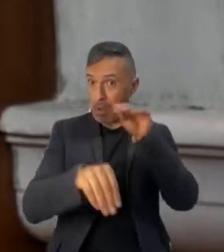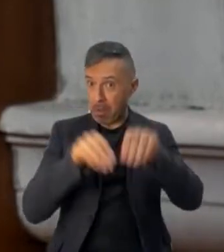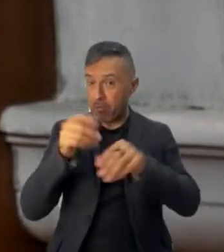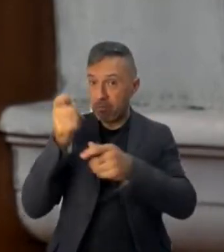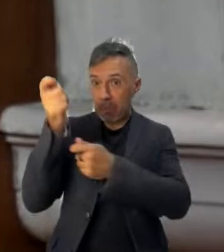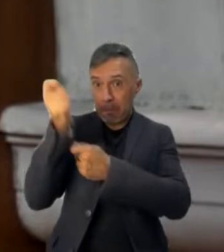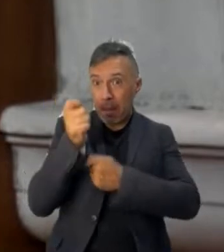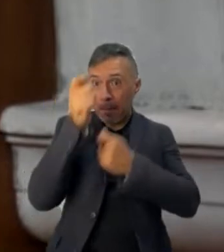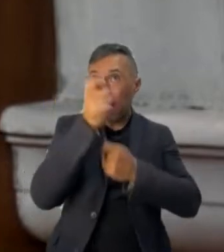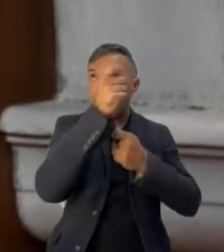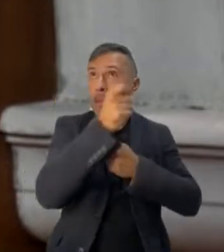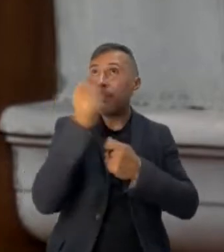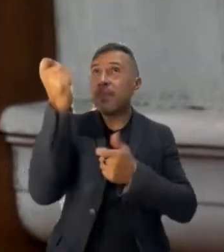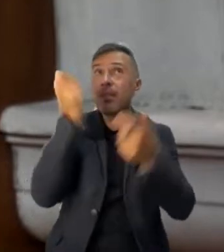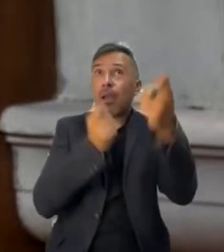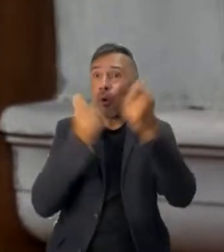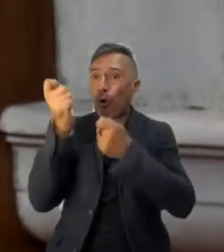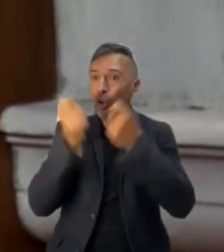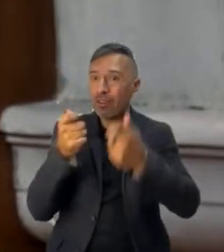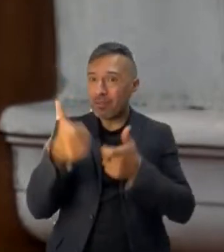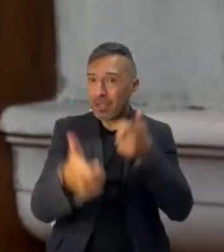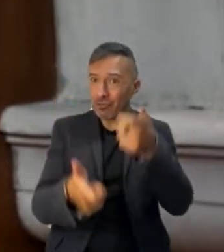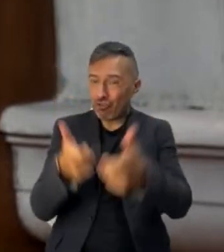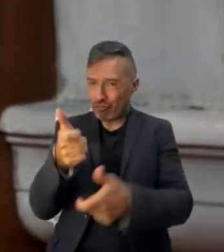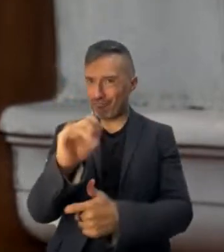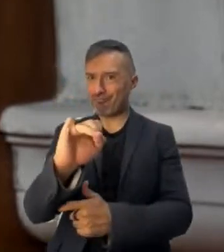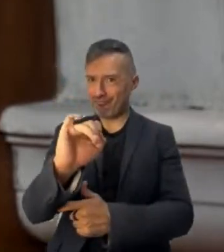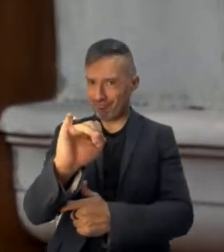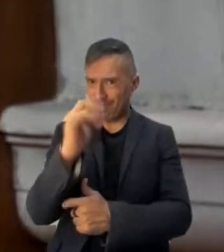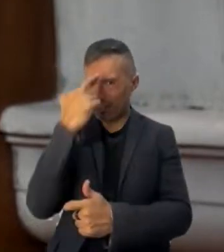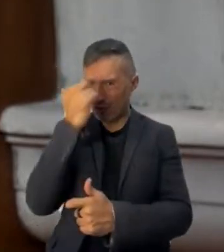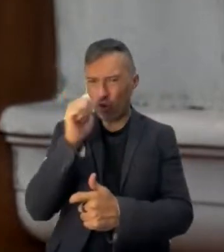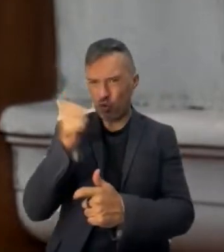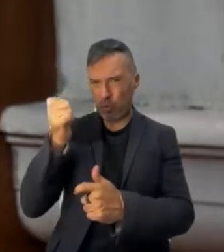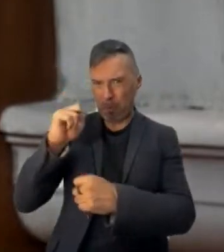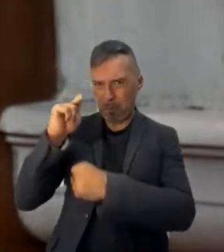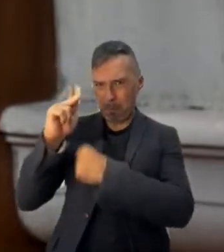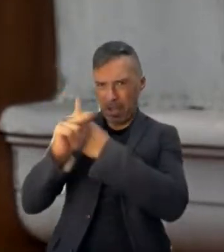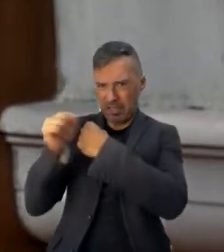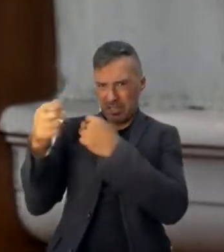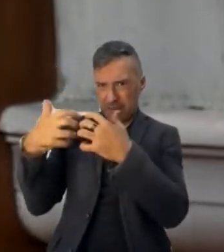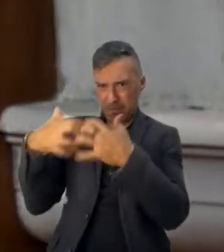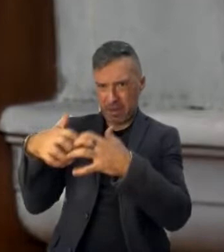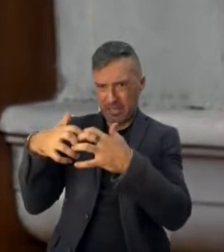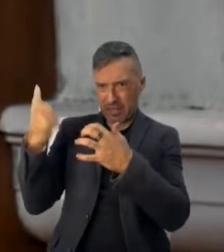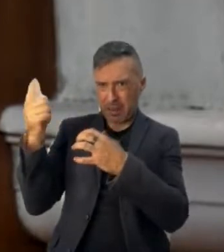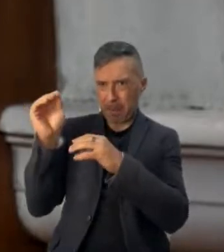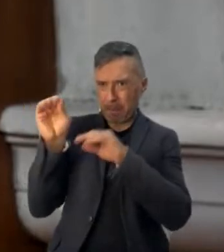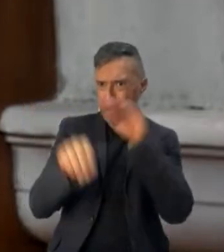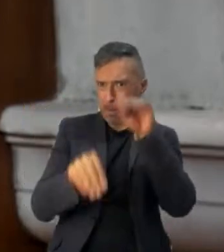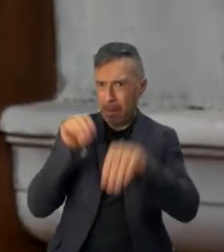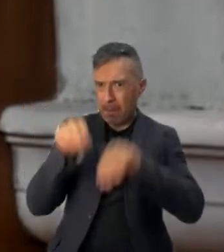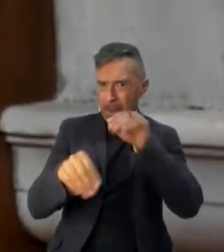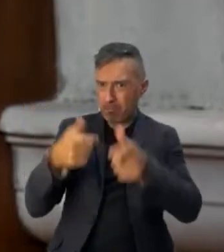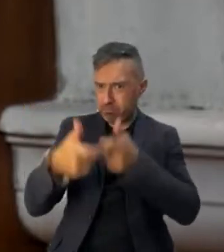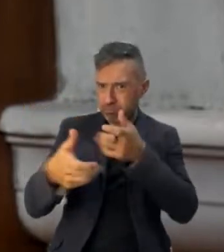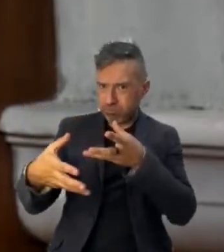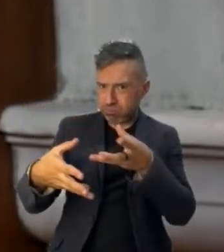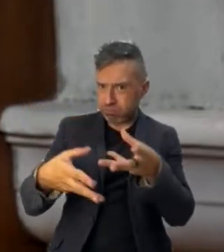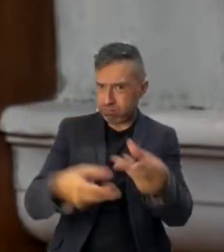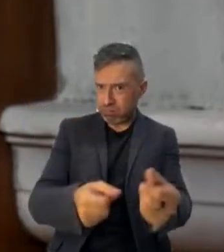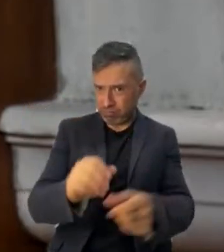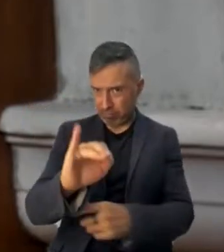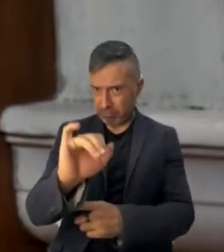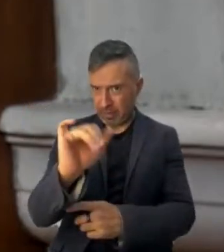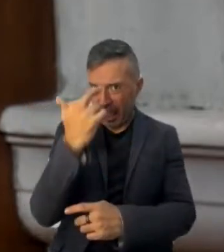atrajo mayor inversión de empresas transnacionales, esto no se traduce en la